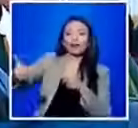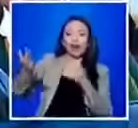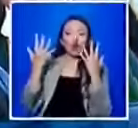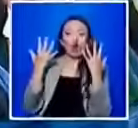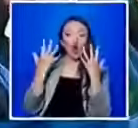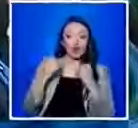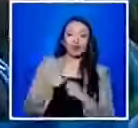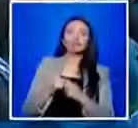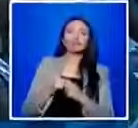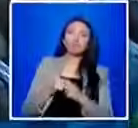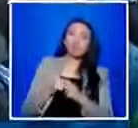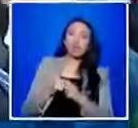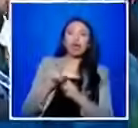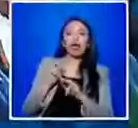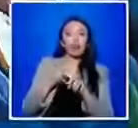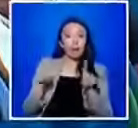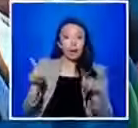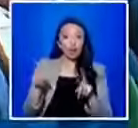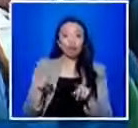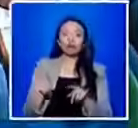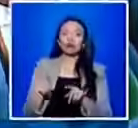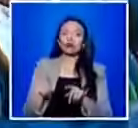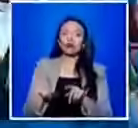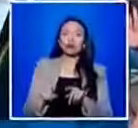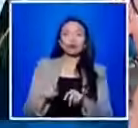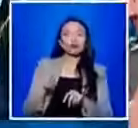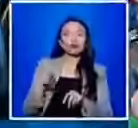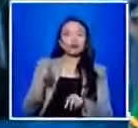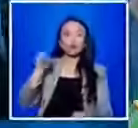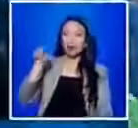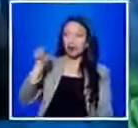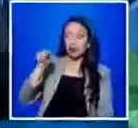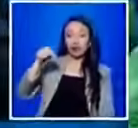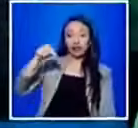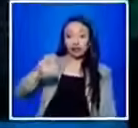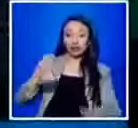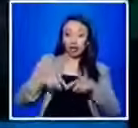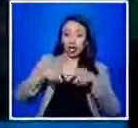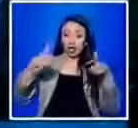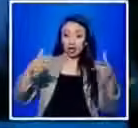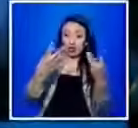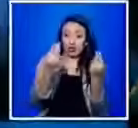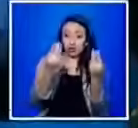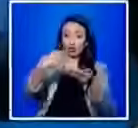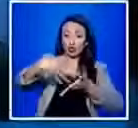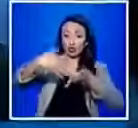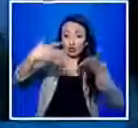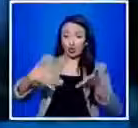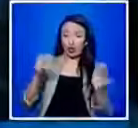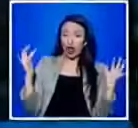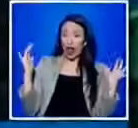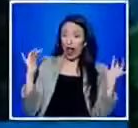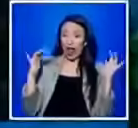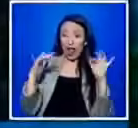obras. Pero de ahí, como usted ve, la institución ha crecido bastante, la población igual y el número